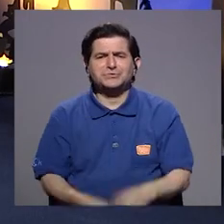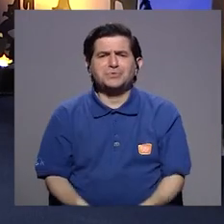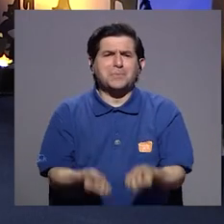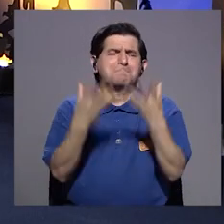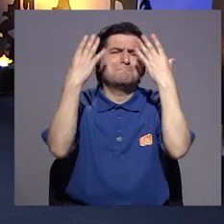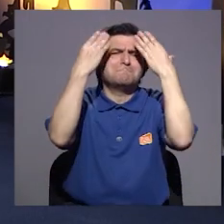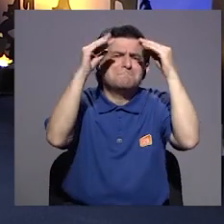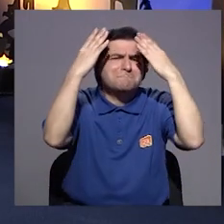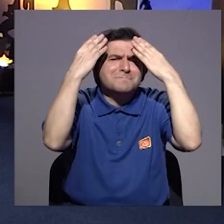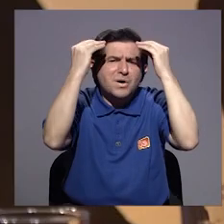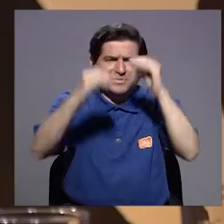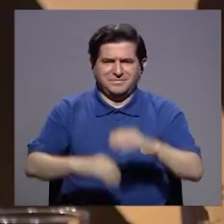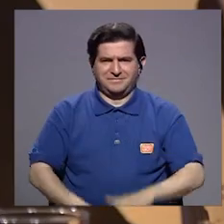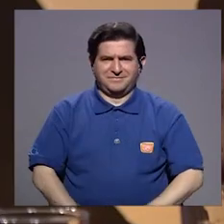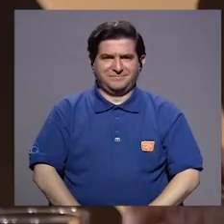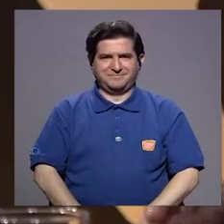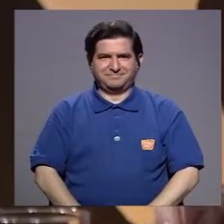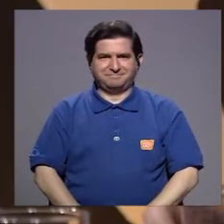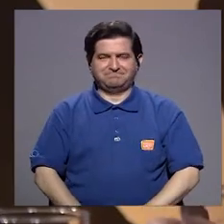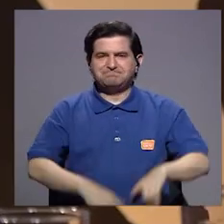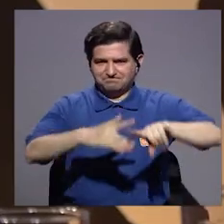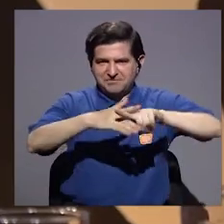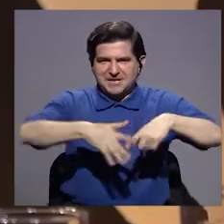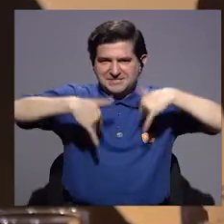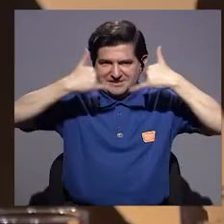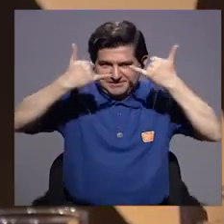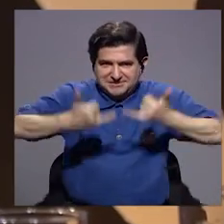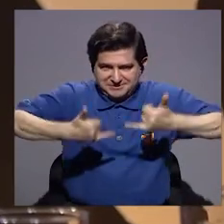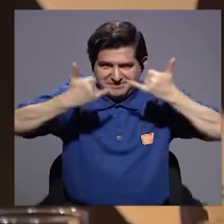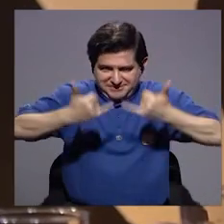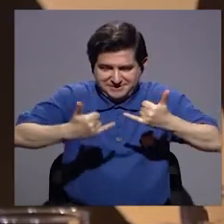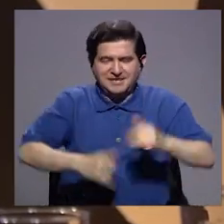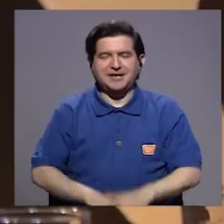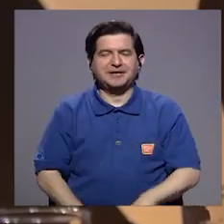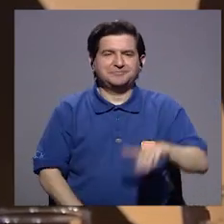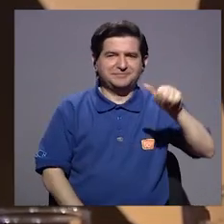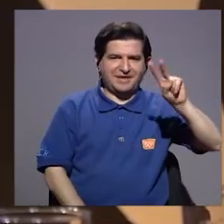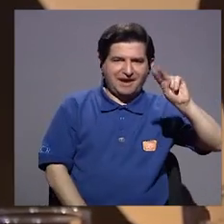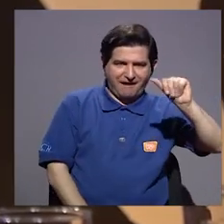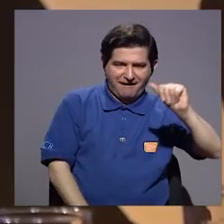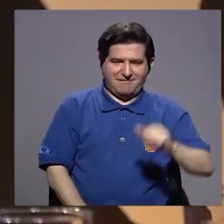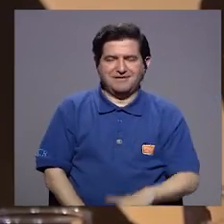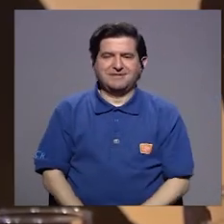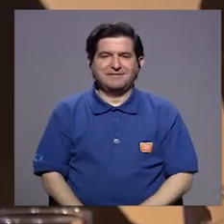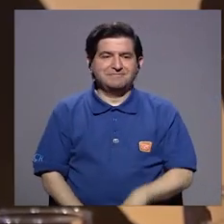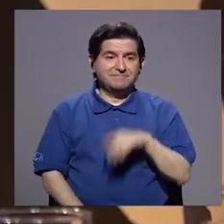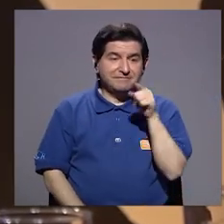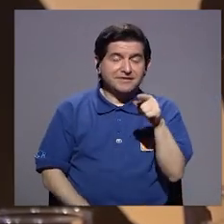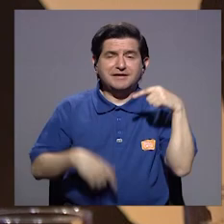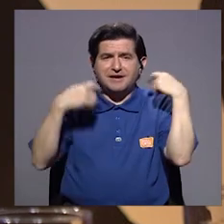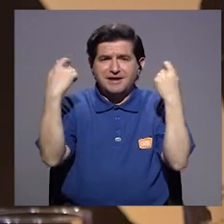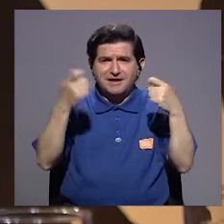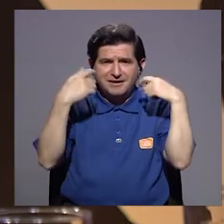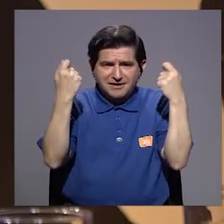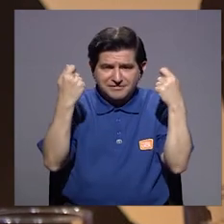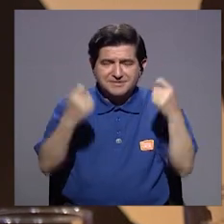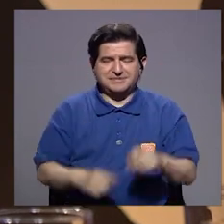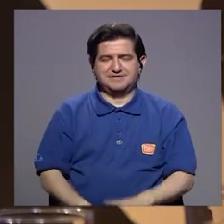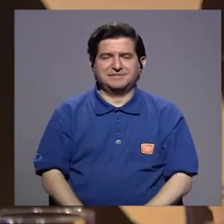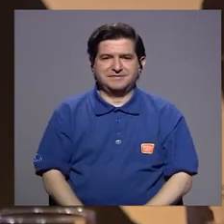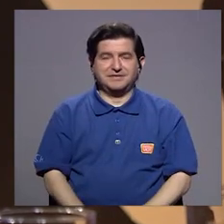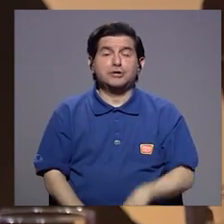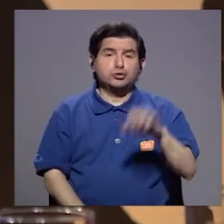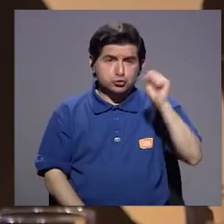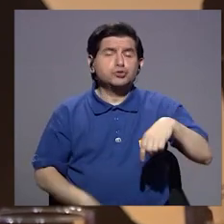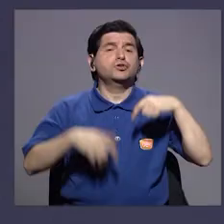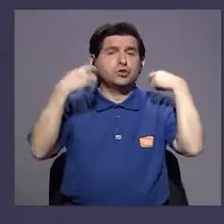mucha información, así es que vamos a entrar de una vez, Ana, en detalles de lo que va a ser este festival y esta fiesta. Para